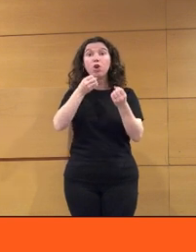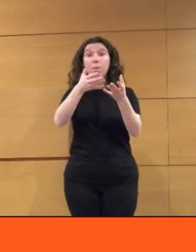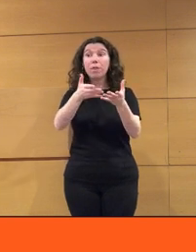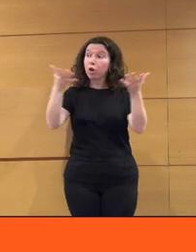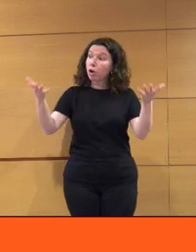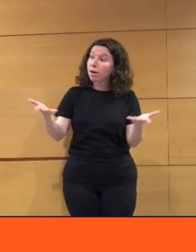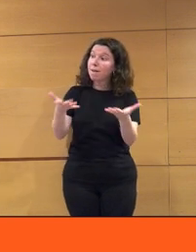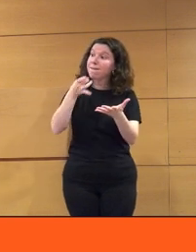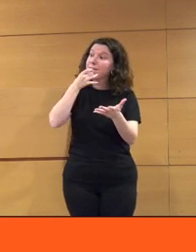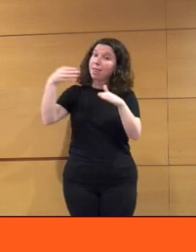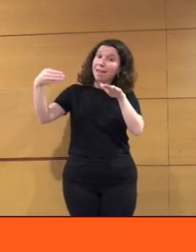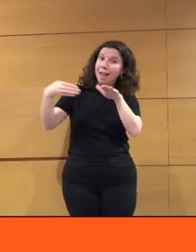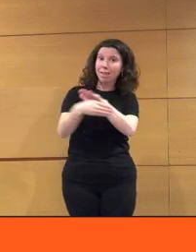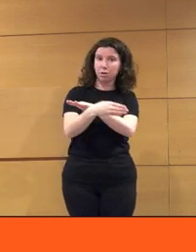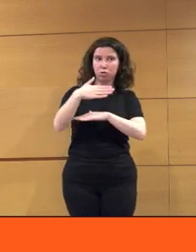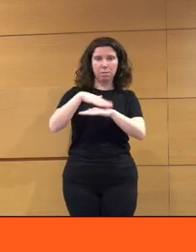colectivos que así lo necesiten.